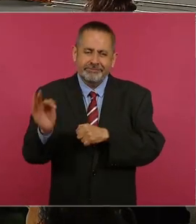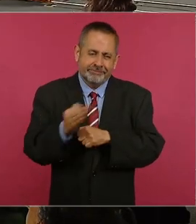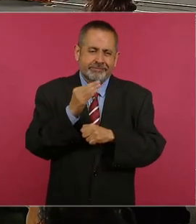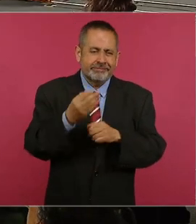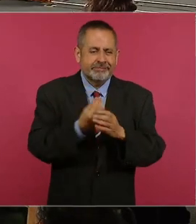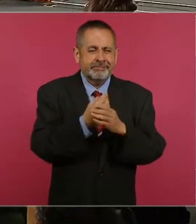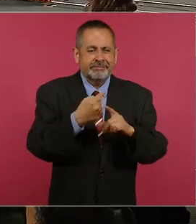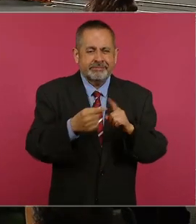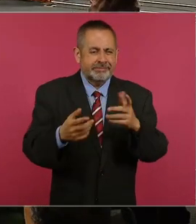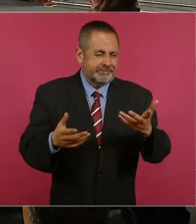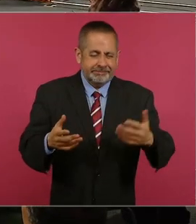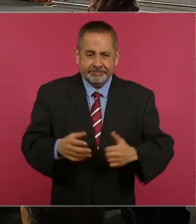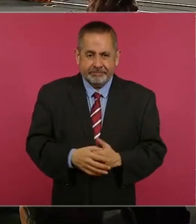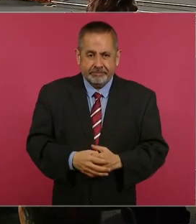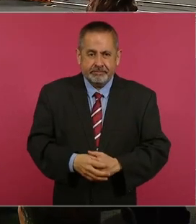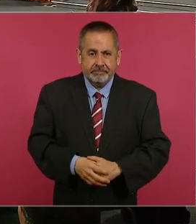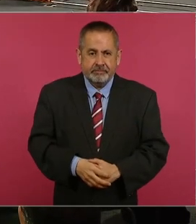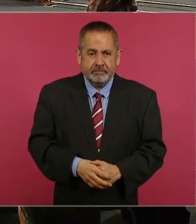¿Tienes otro? Ponlo.